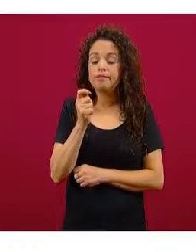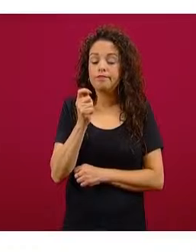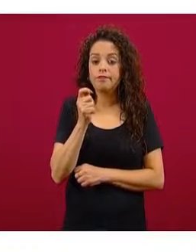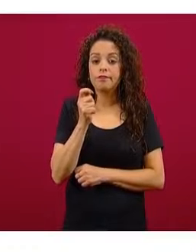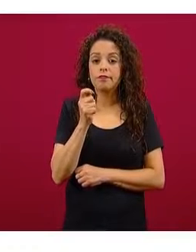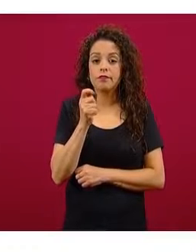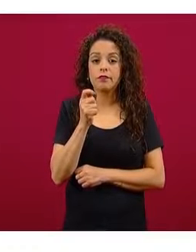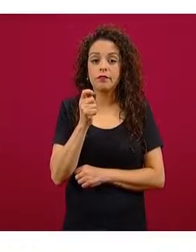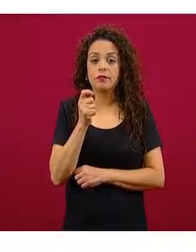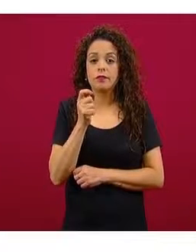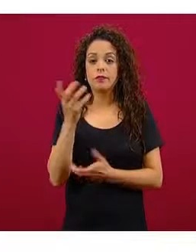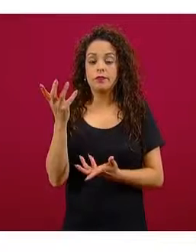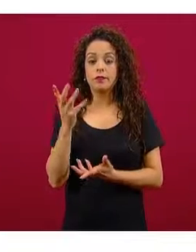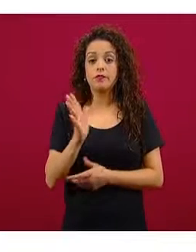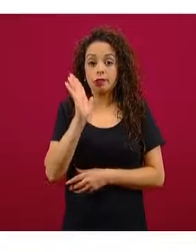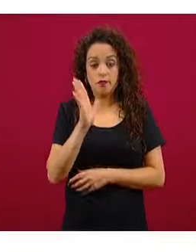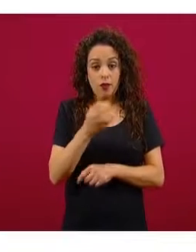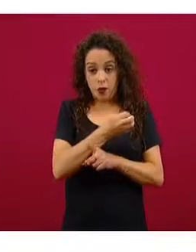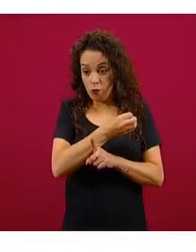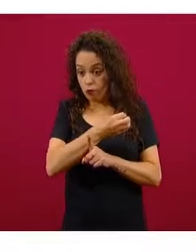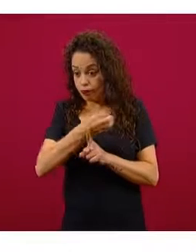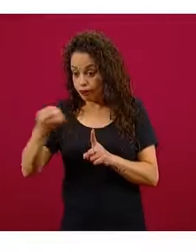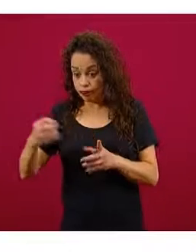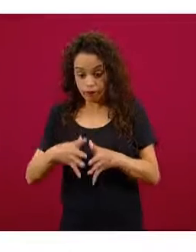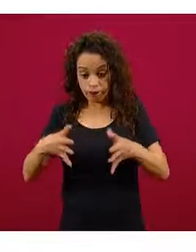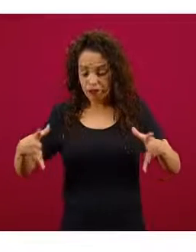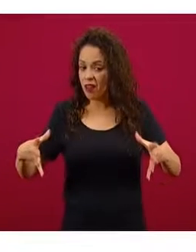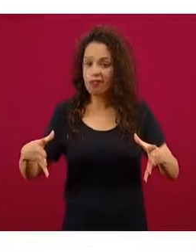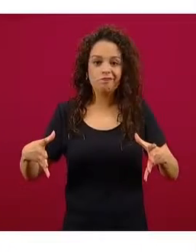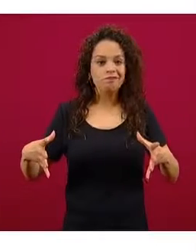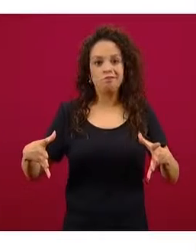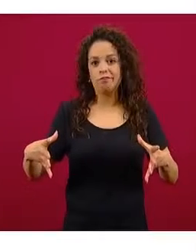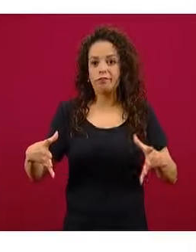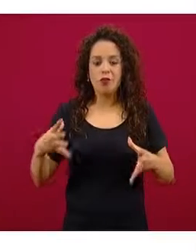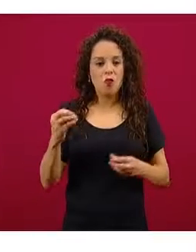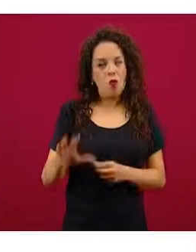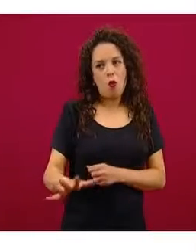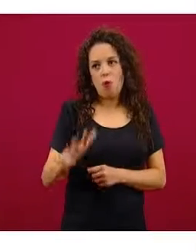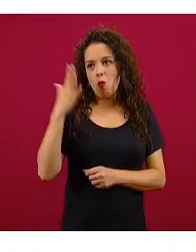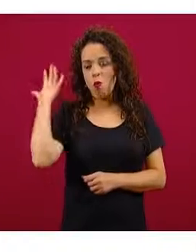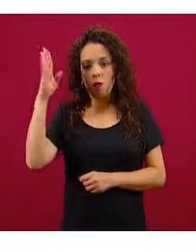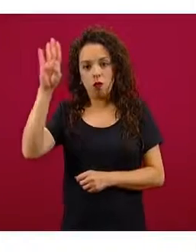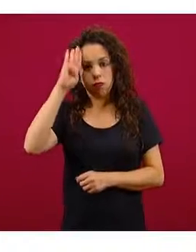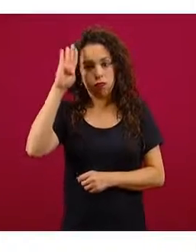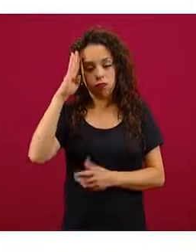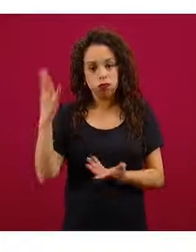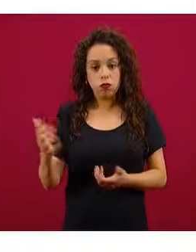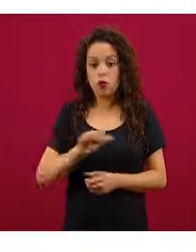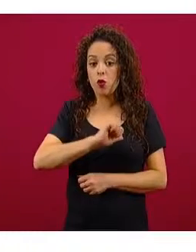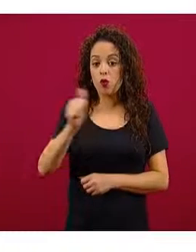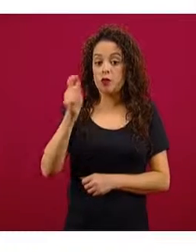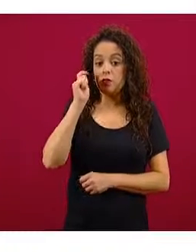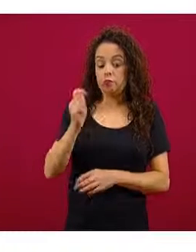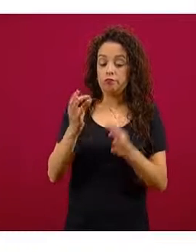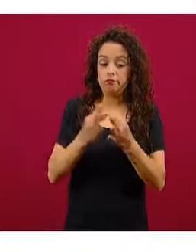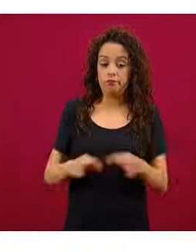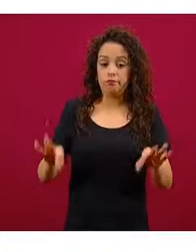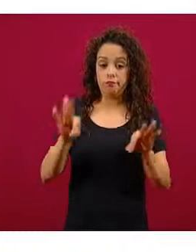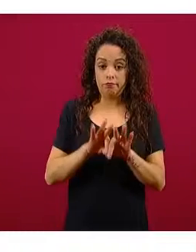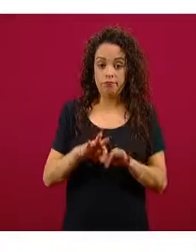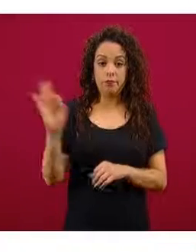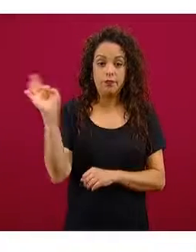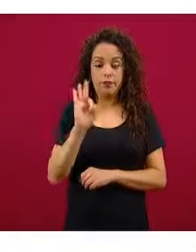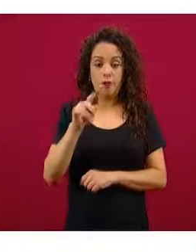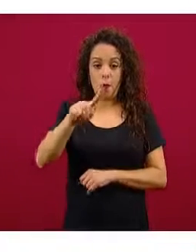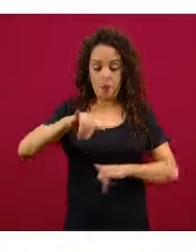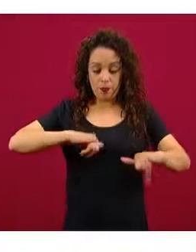forma muy desordenada y completamente anárquica. Un ejemplo que utilizo mucho, que me parece además muy ilustrativo, si pusieran un